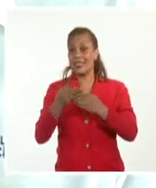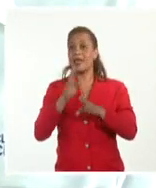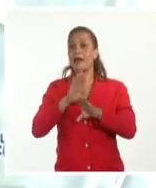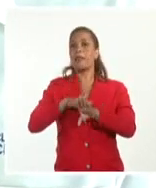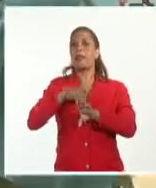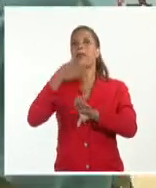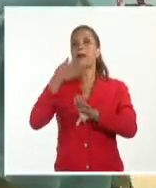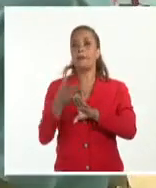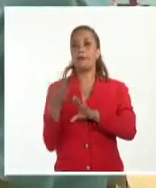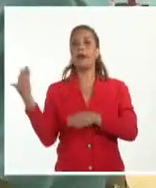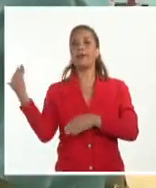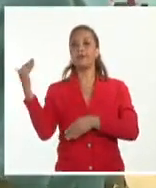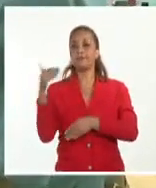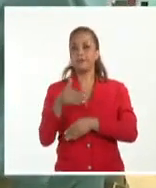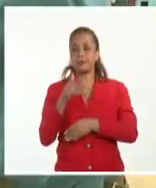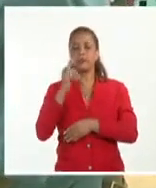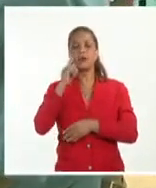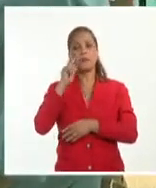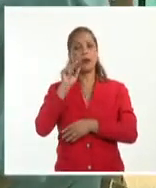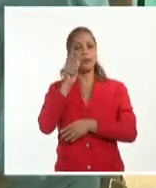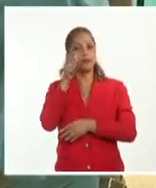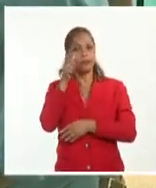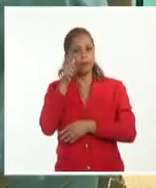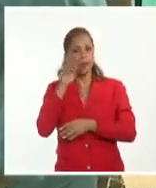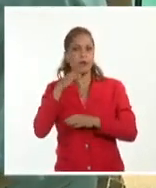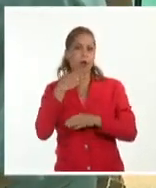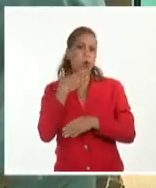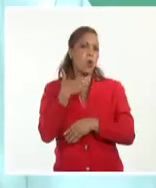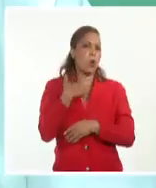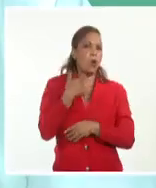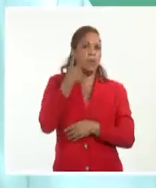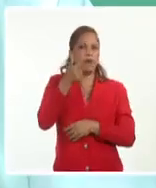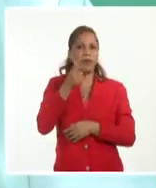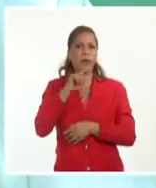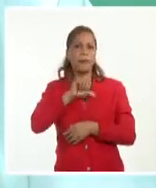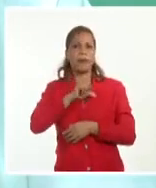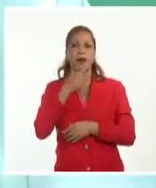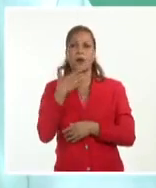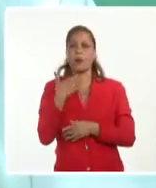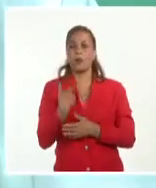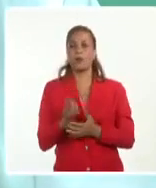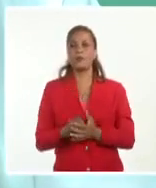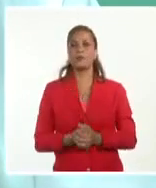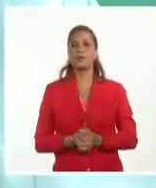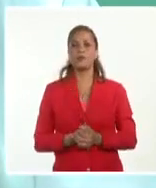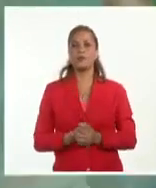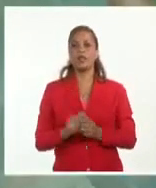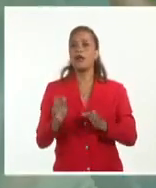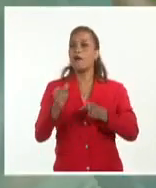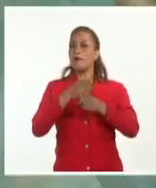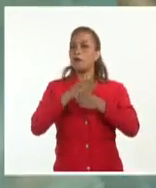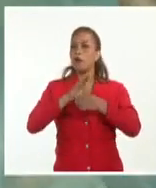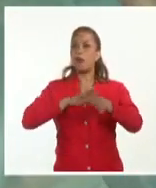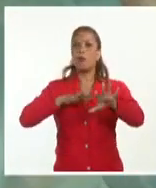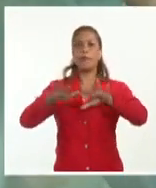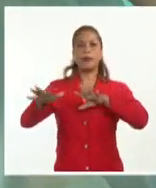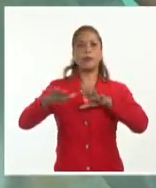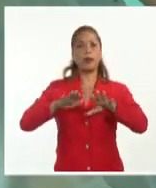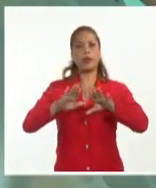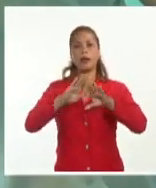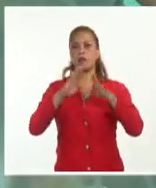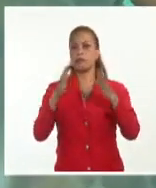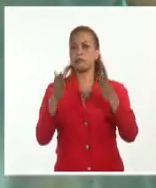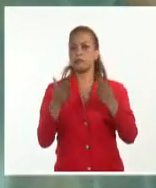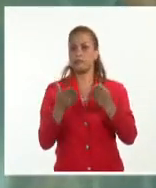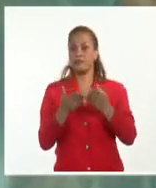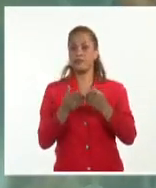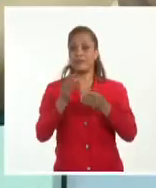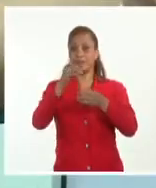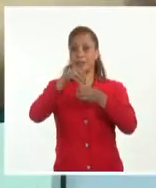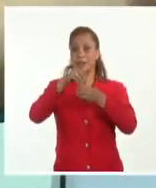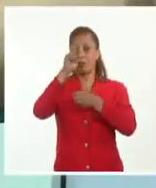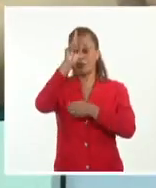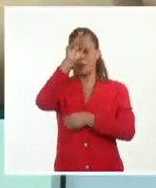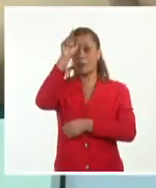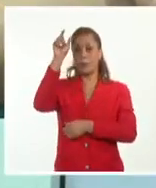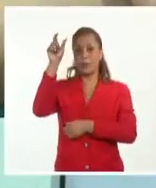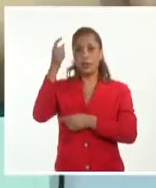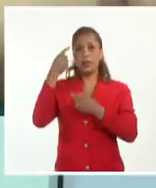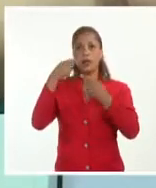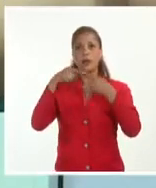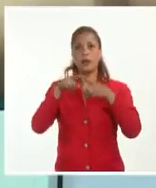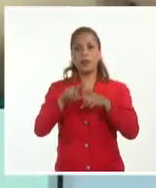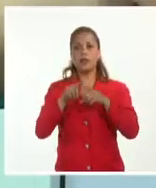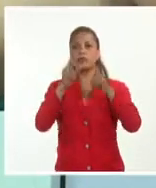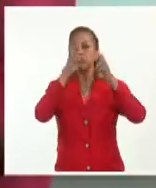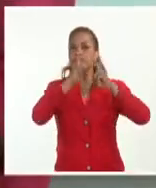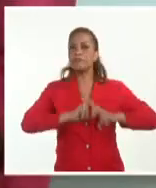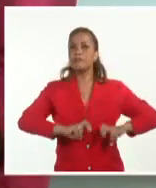aquí. El Centro Estatal para el Control de Medicamentos, Equipos y Dispositivos Médicos, SECMED, acompaña este estudio en cada